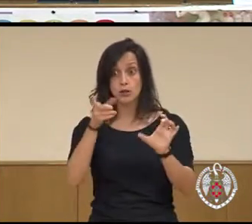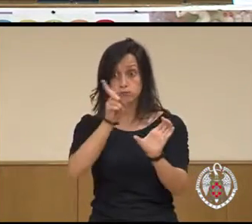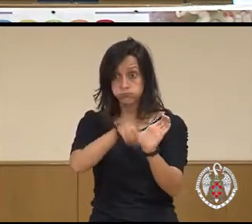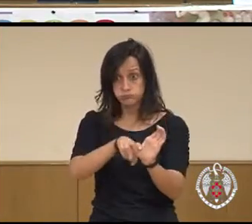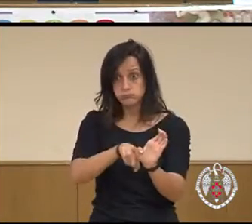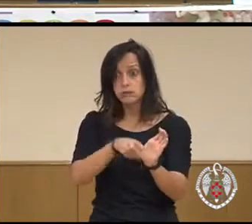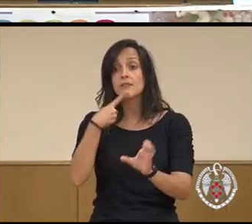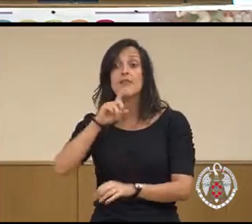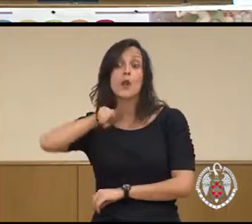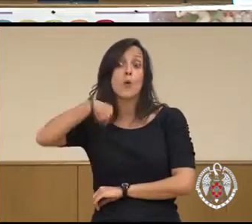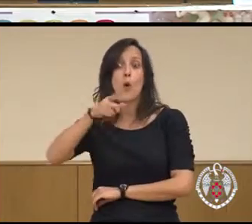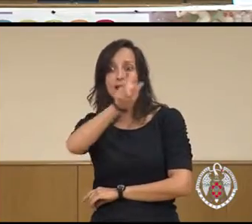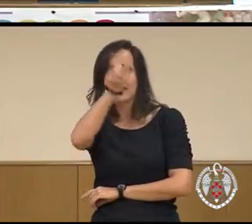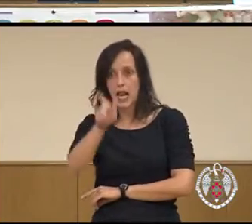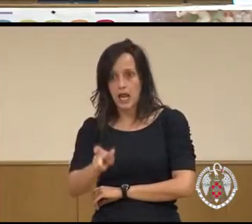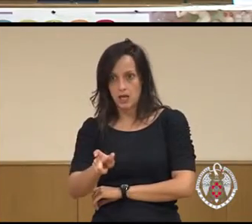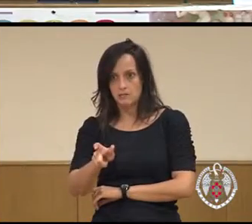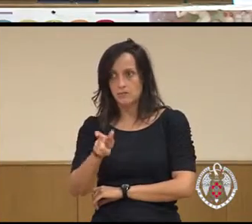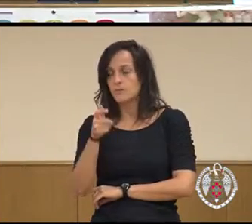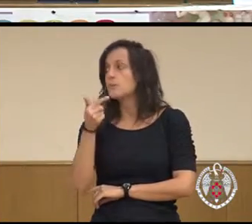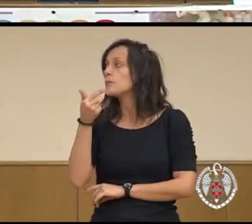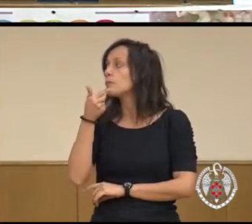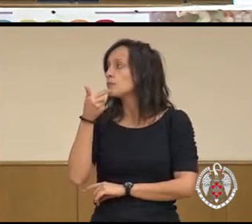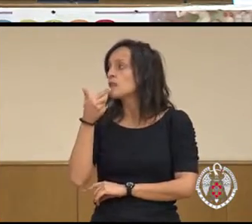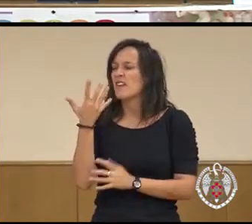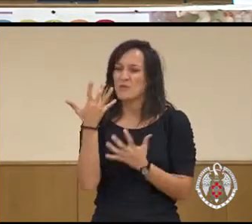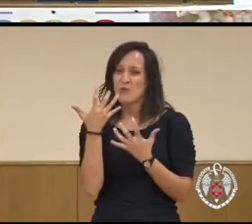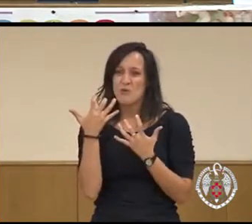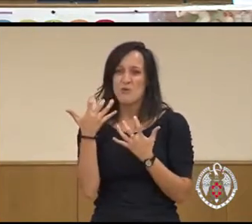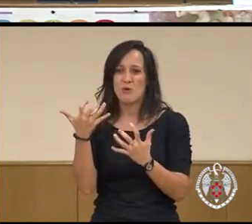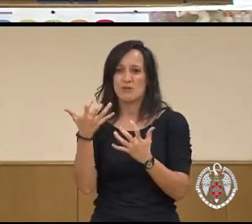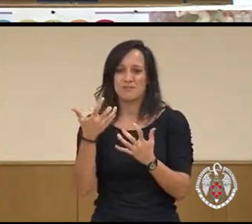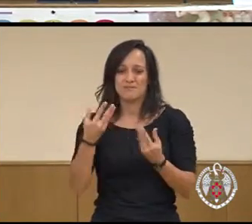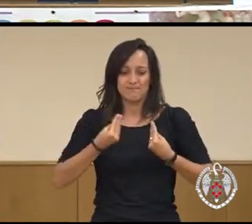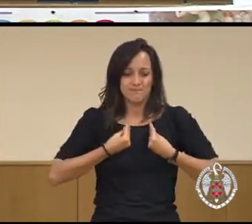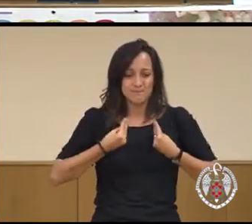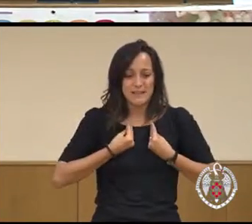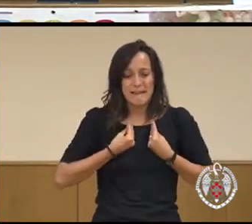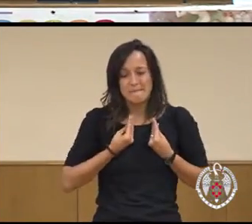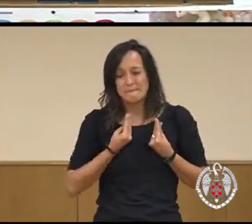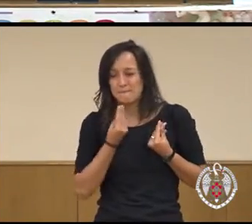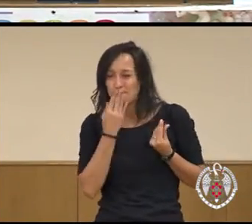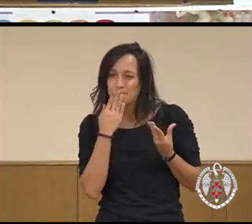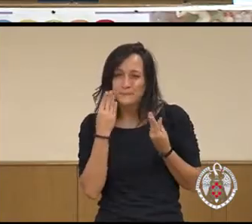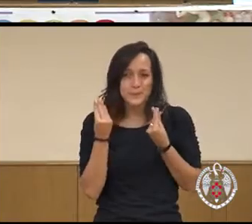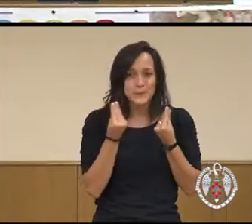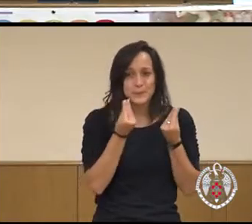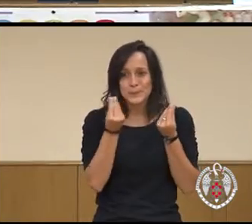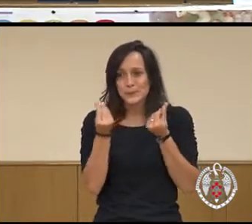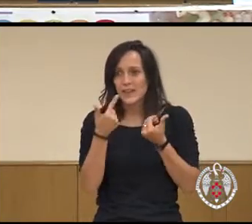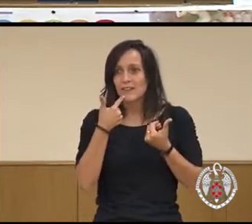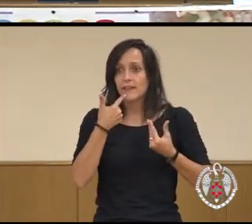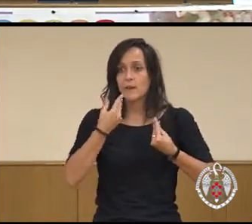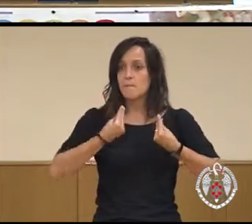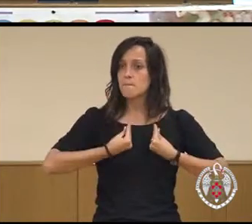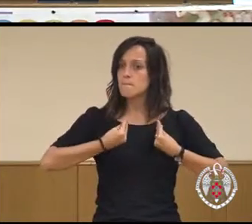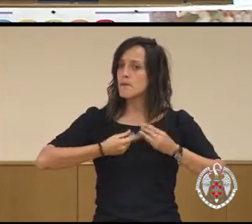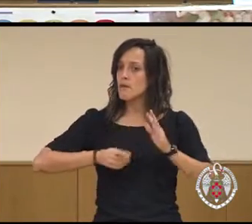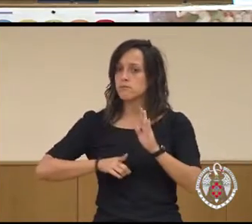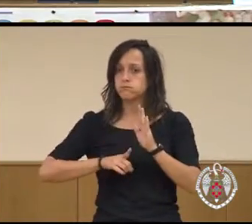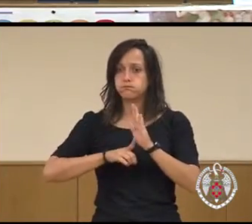pero fue la segunda ciudad, la corte, de vida mucho más angosta y más pequeña en todos los sentidos, la vida, donde se desarrolló la vida de